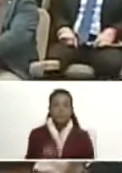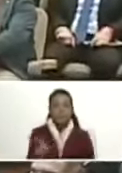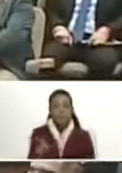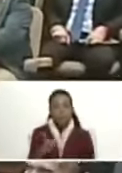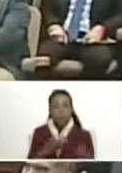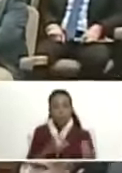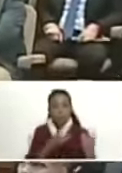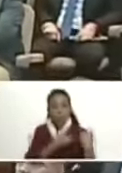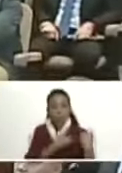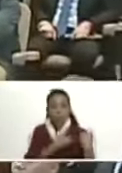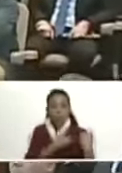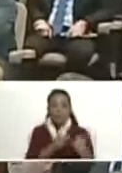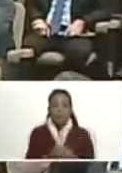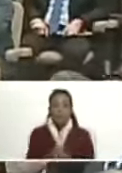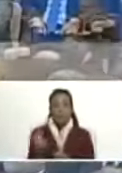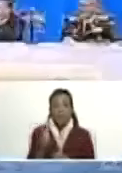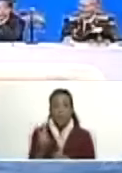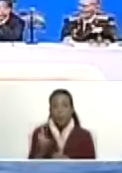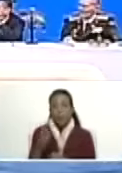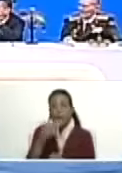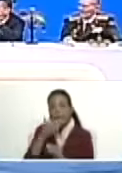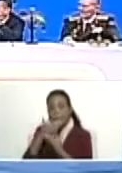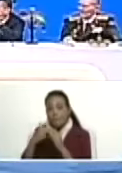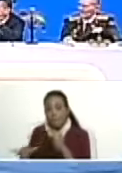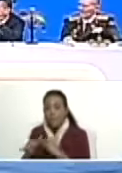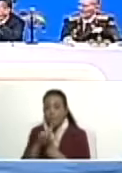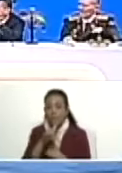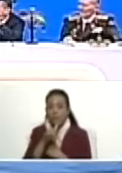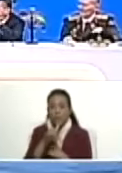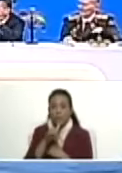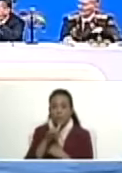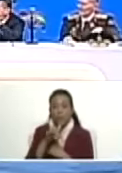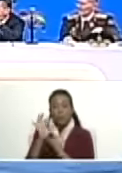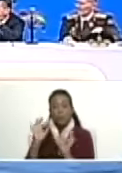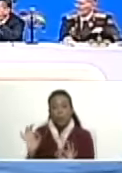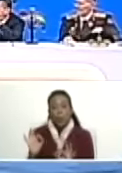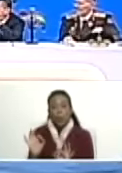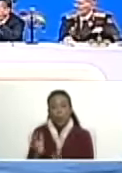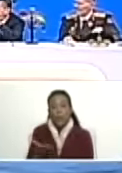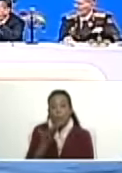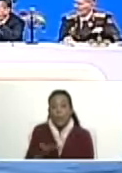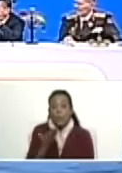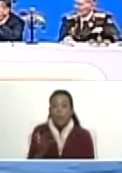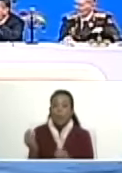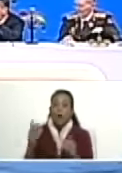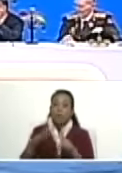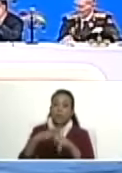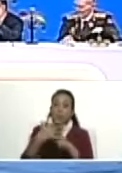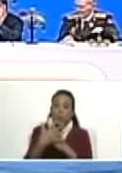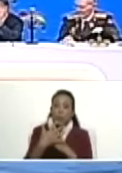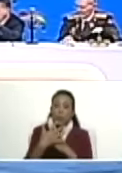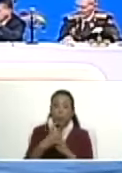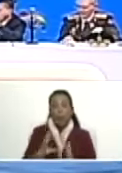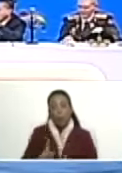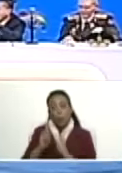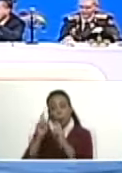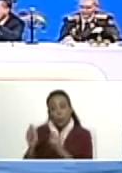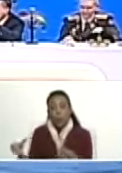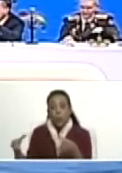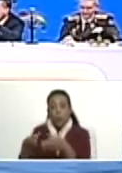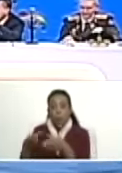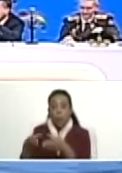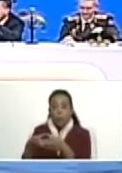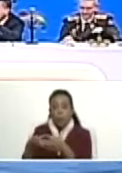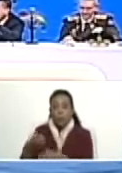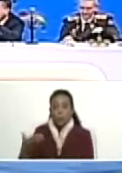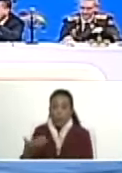Encárgame el gobierno de la República transmitir, en ocasión de este importante acontecimiento por el digno órgano de vuestra